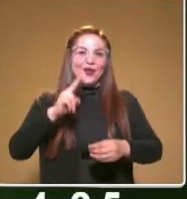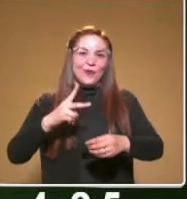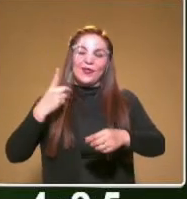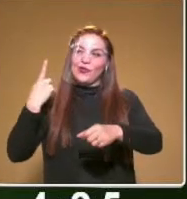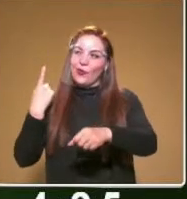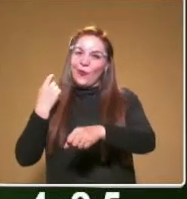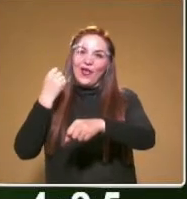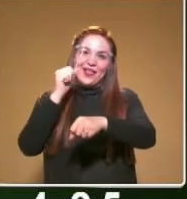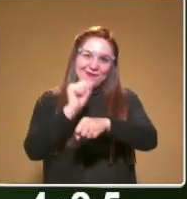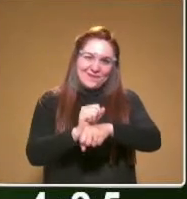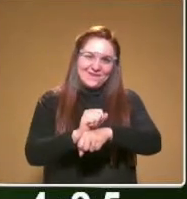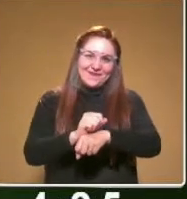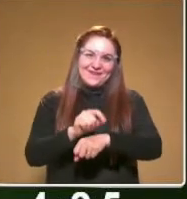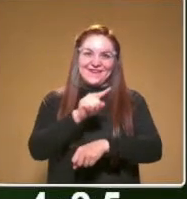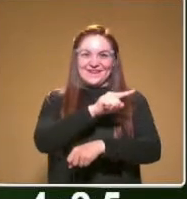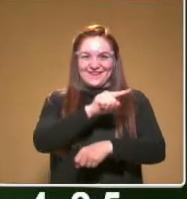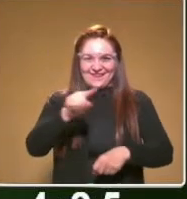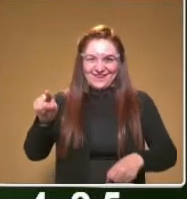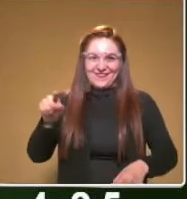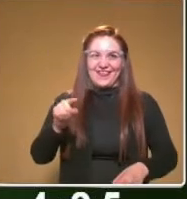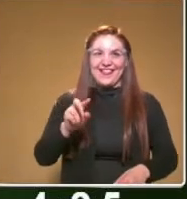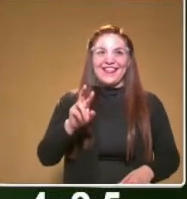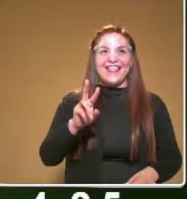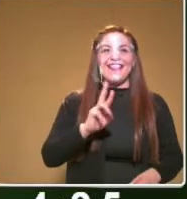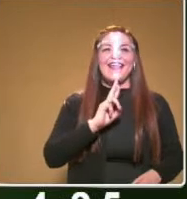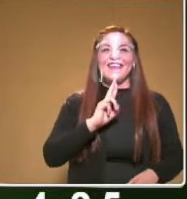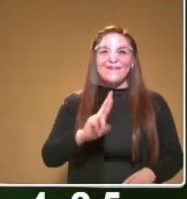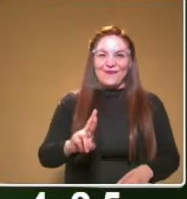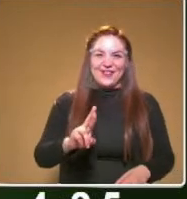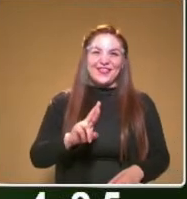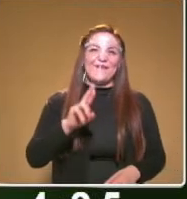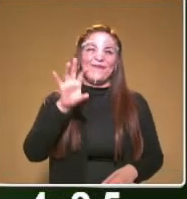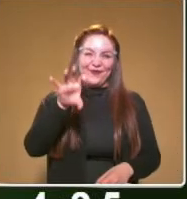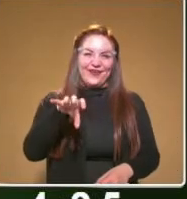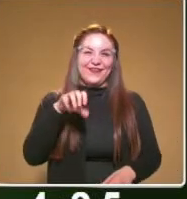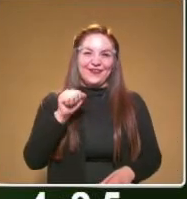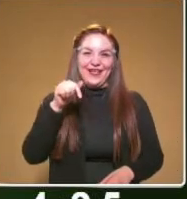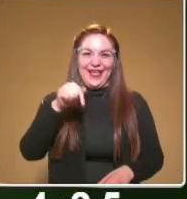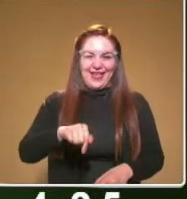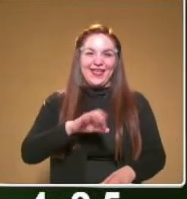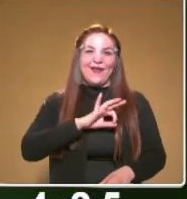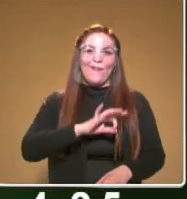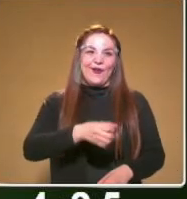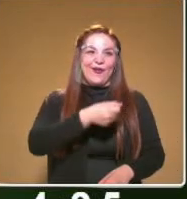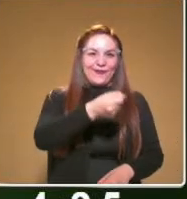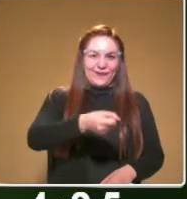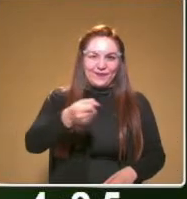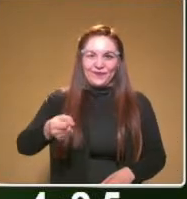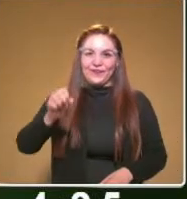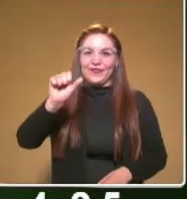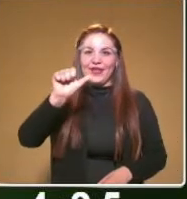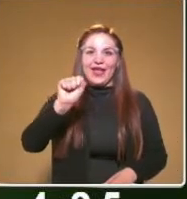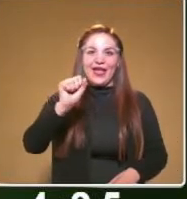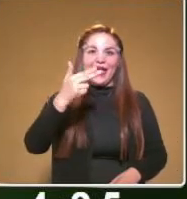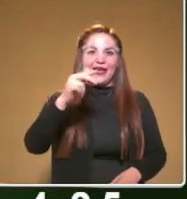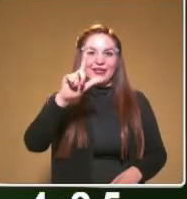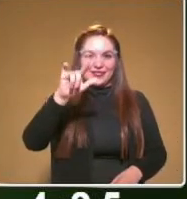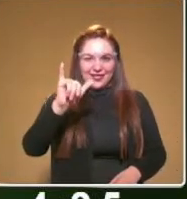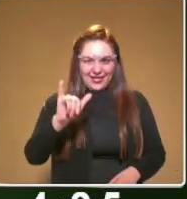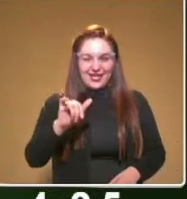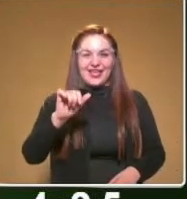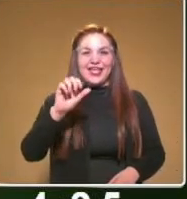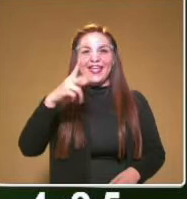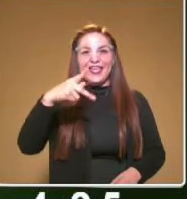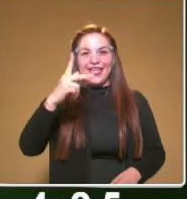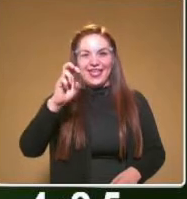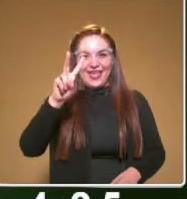creo que la respuesta ya tienen que estar aquí como que al pendiente. Y aprovecho este espacio para enviar saludos a Ashley, Kevin, Dana, Ingrid, que fueron